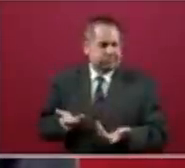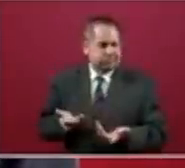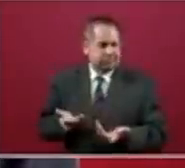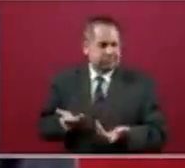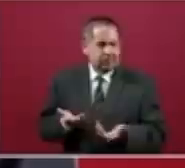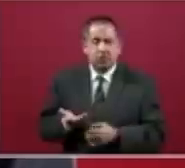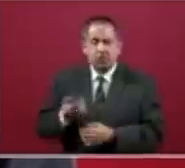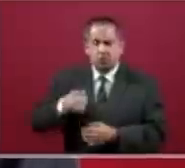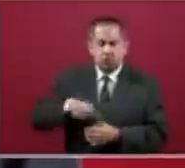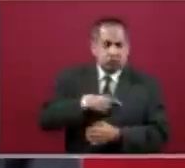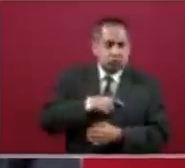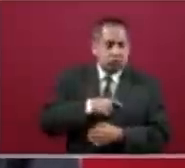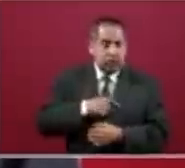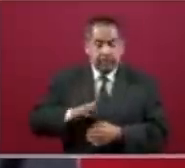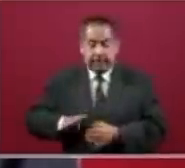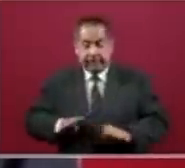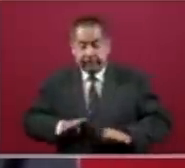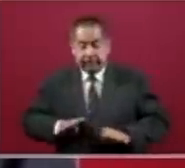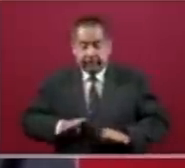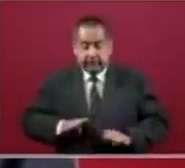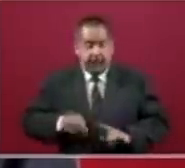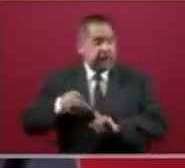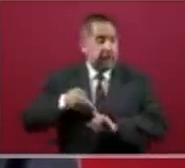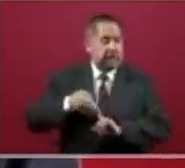cuando nos beneficia